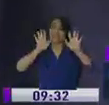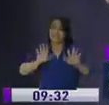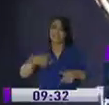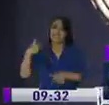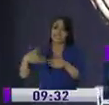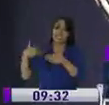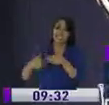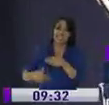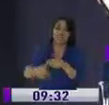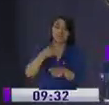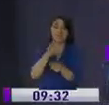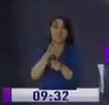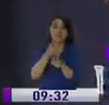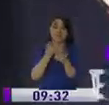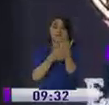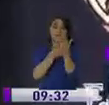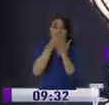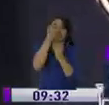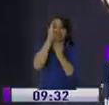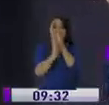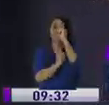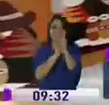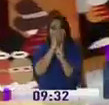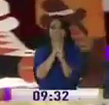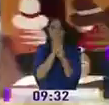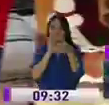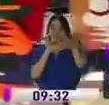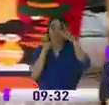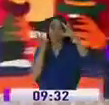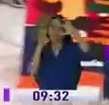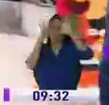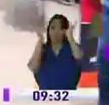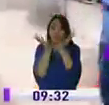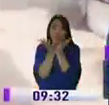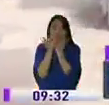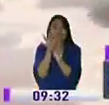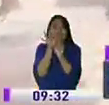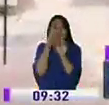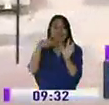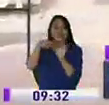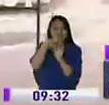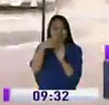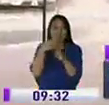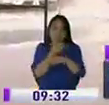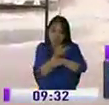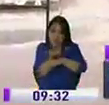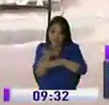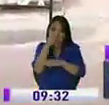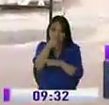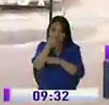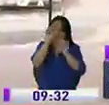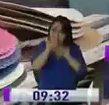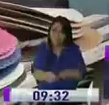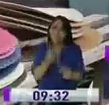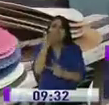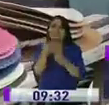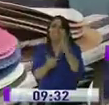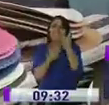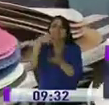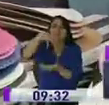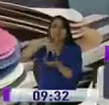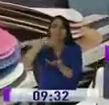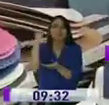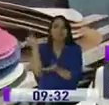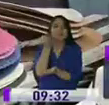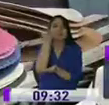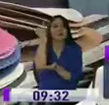por eso la revista internacional Lonely Planet, especializada en turismo, recomendó a este ícono de la provincia de Imbabura como uno de los destinos